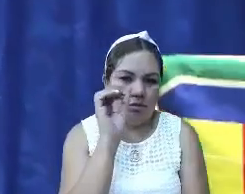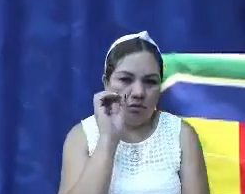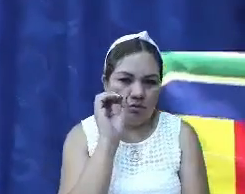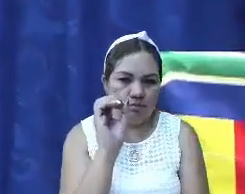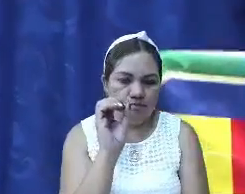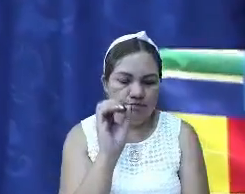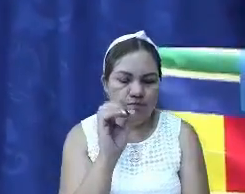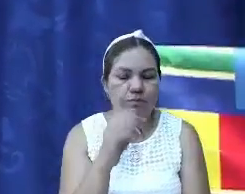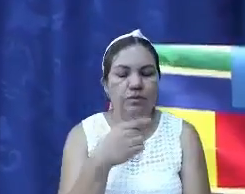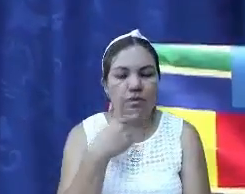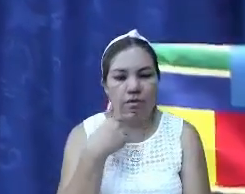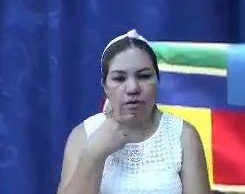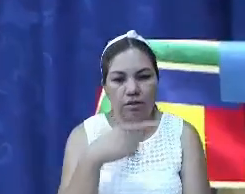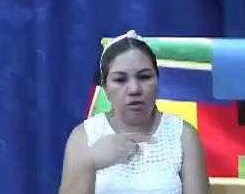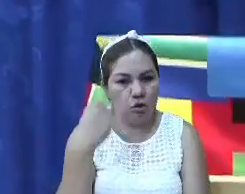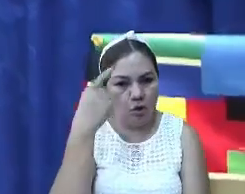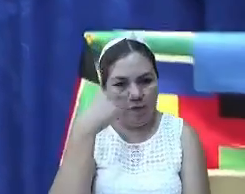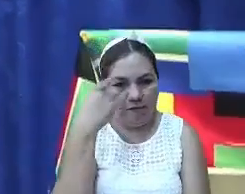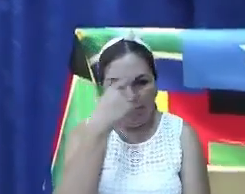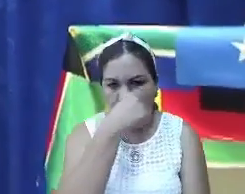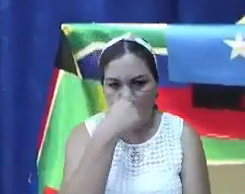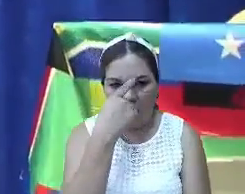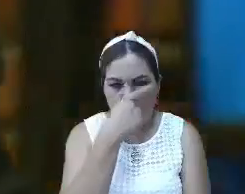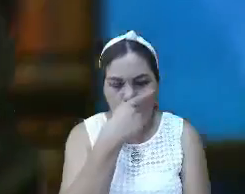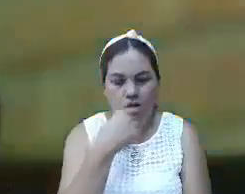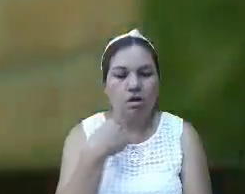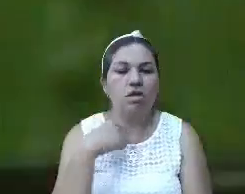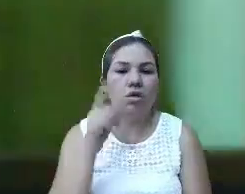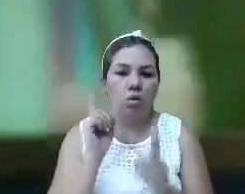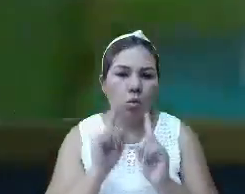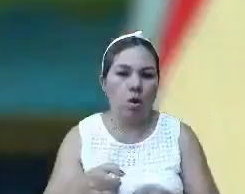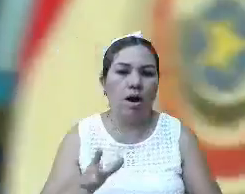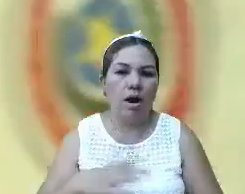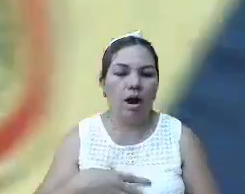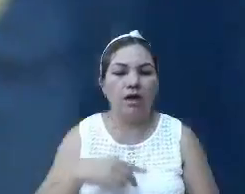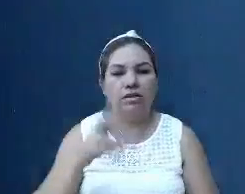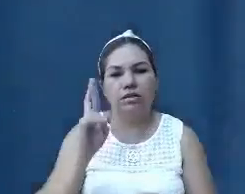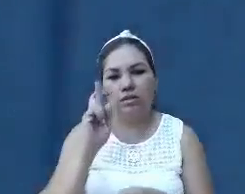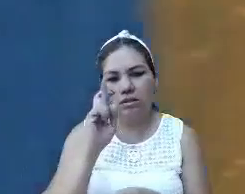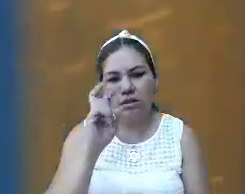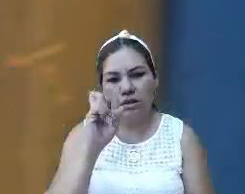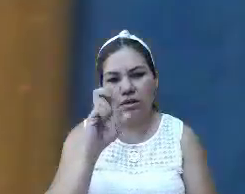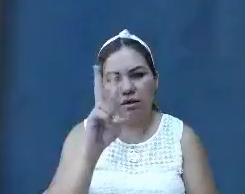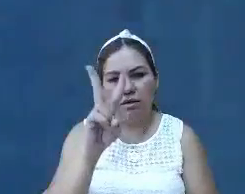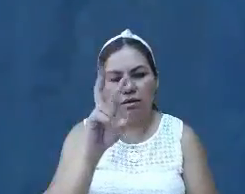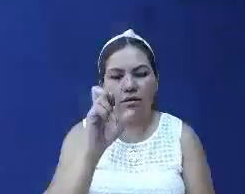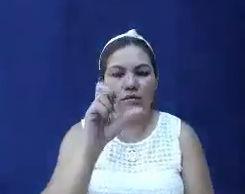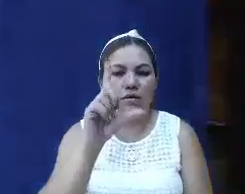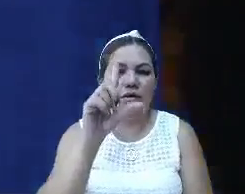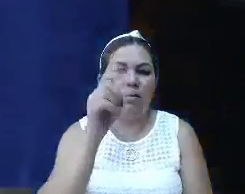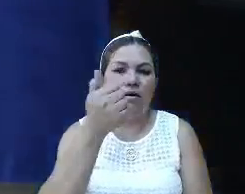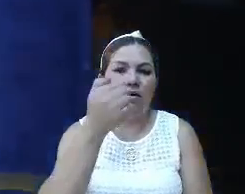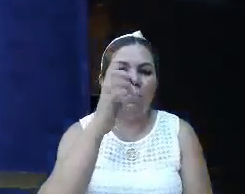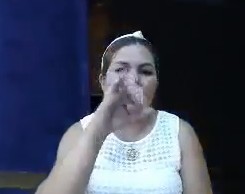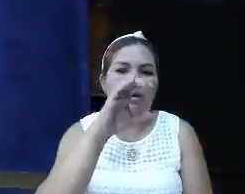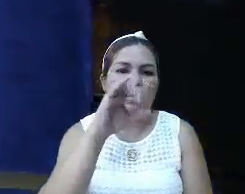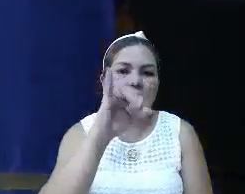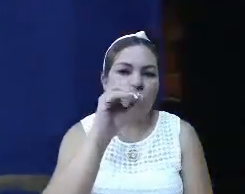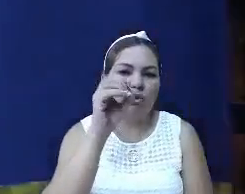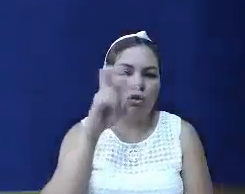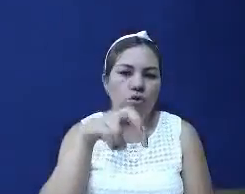voy a decir algo. Algo que se llama la revelación es un ojo espiritual. Es el ojo de Dios.